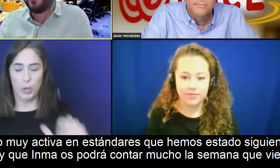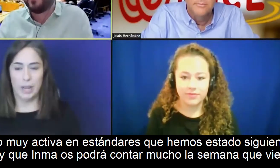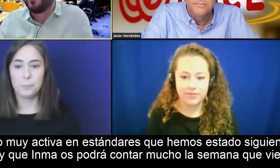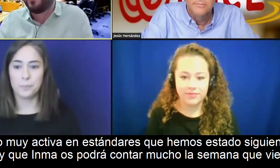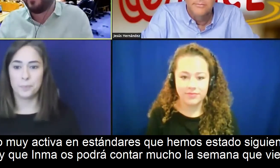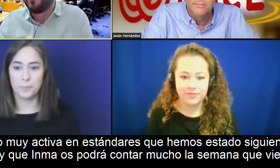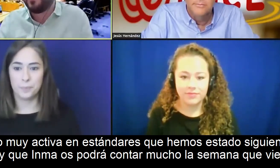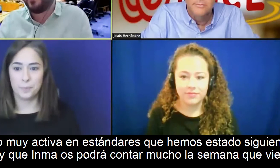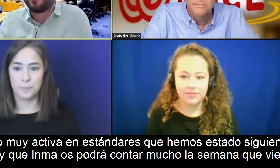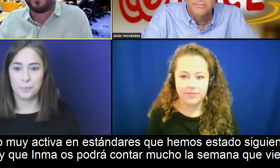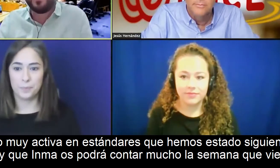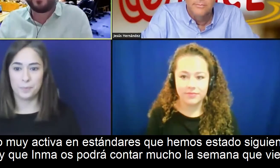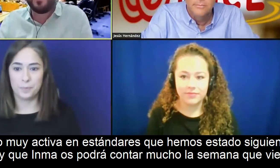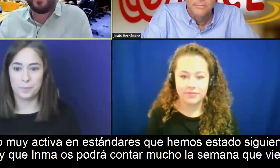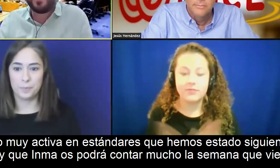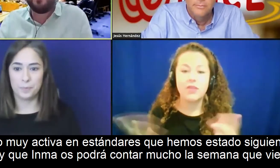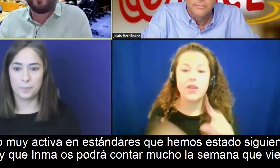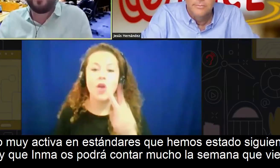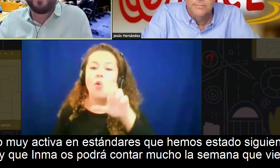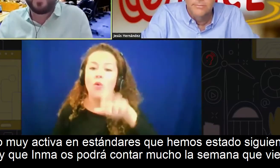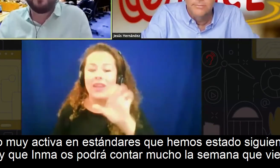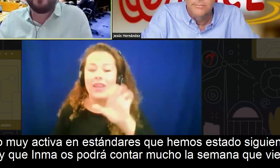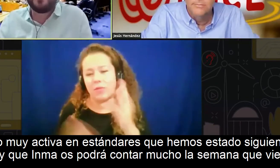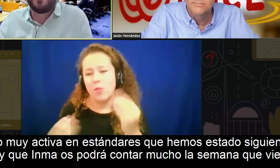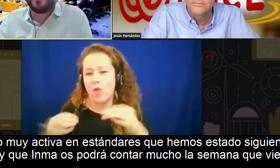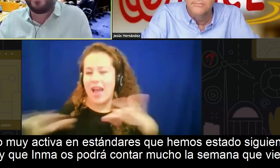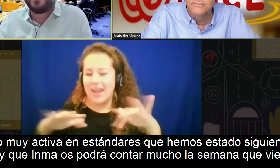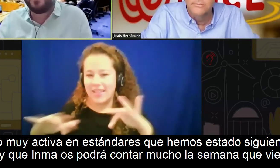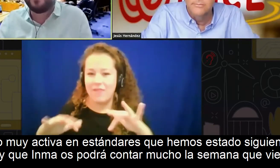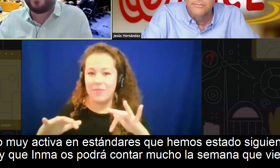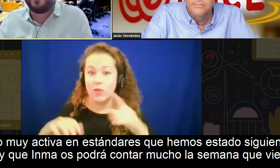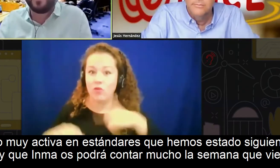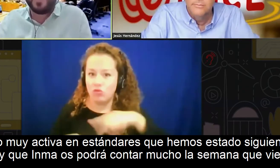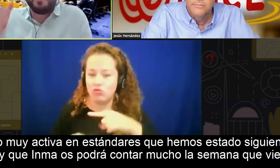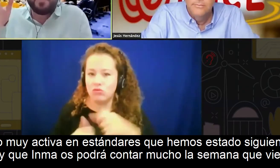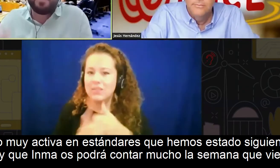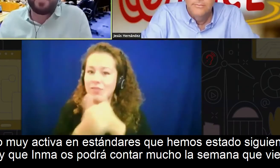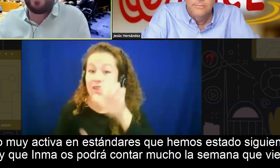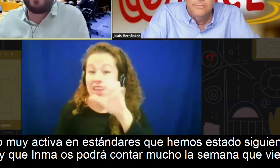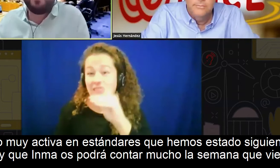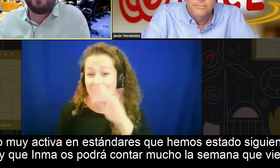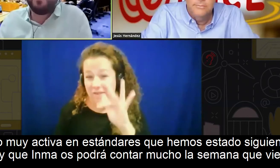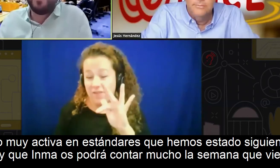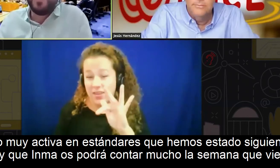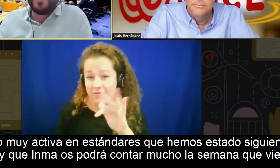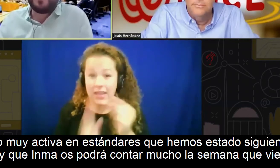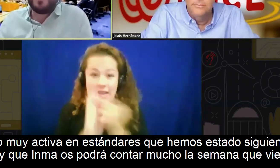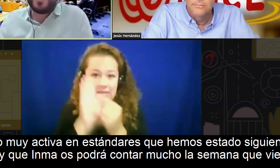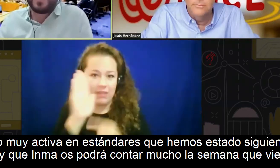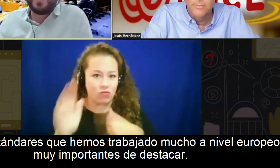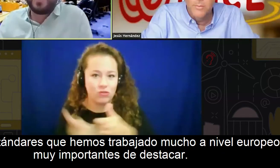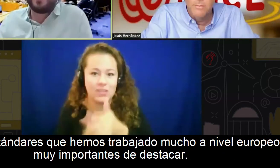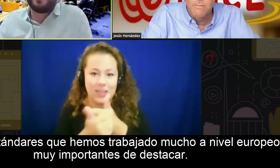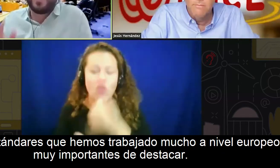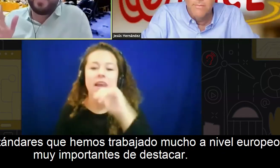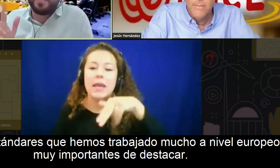en estándares que hemos estado siguiendo desde el EDF y que Inma os podrá contar mucho la semana